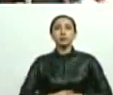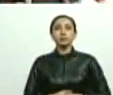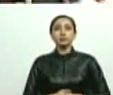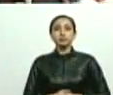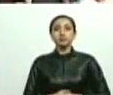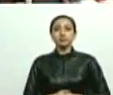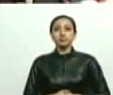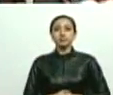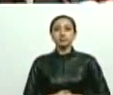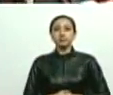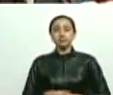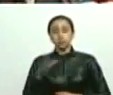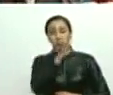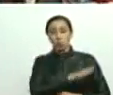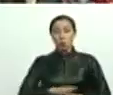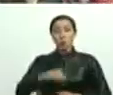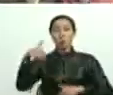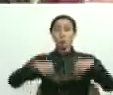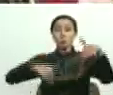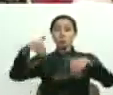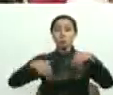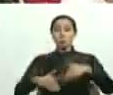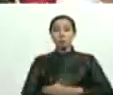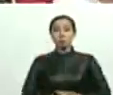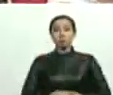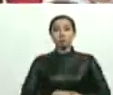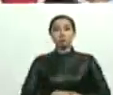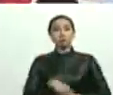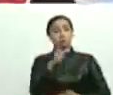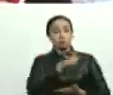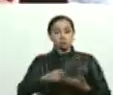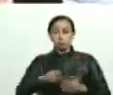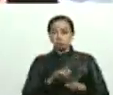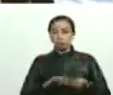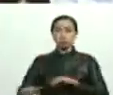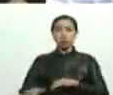Ya la Comisión Electoral editará